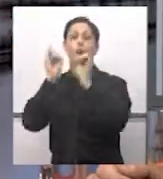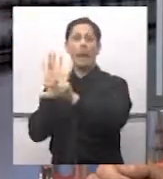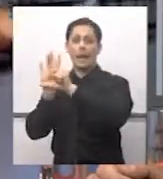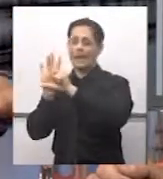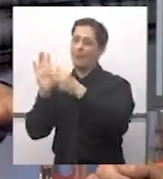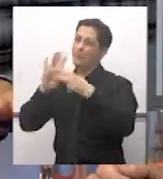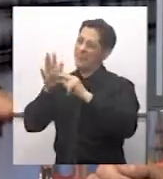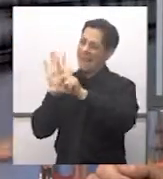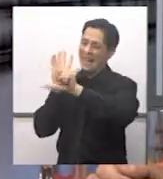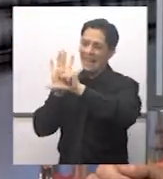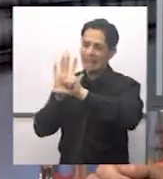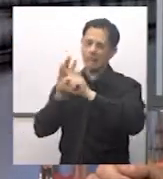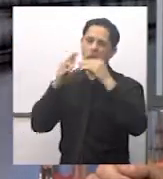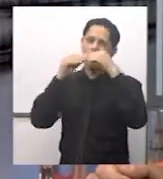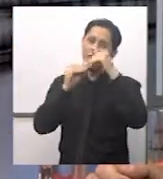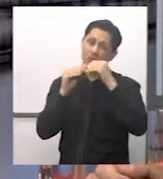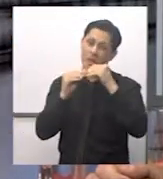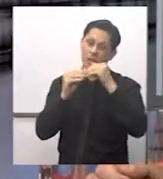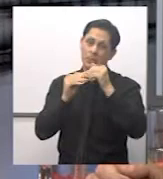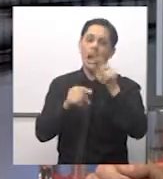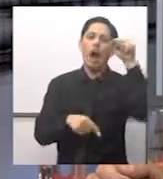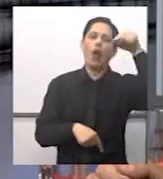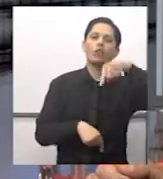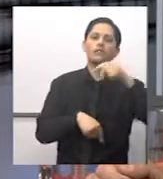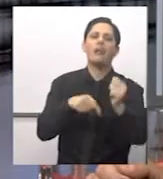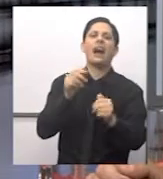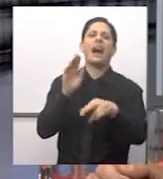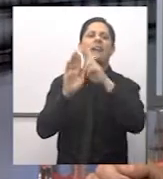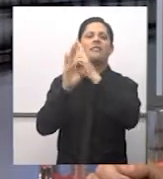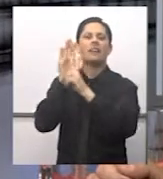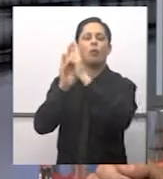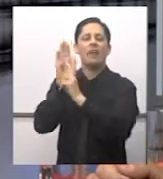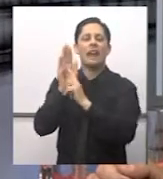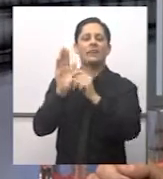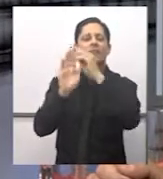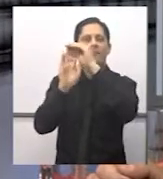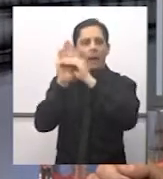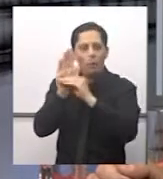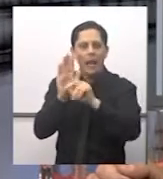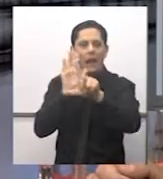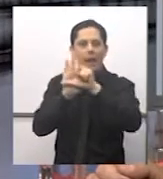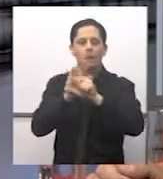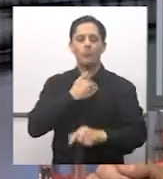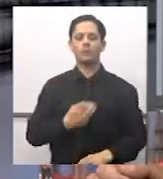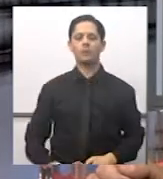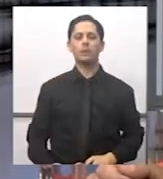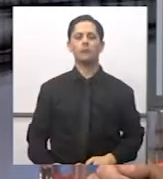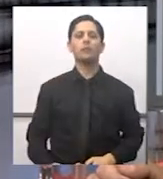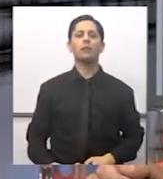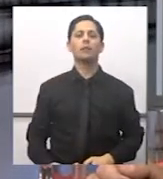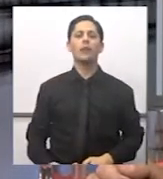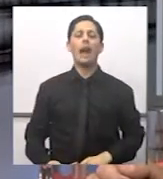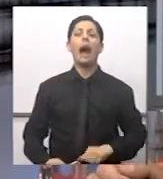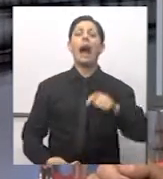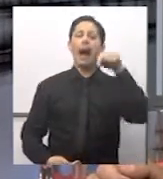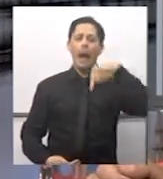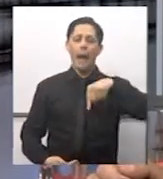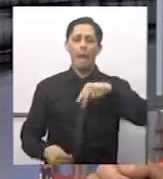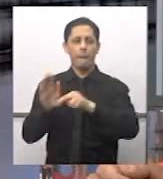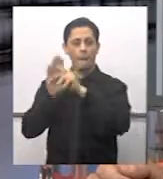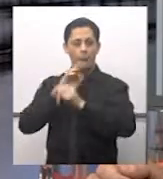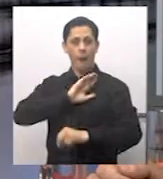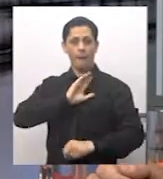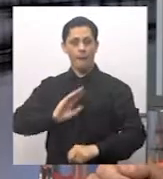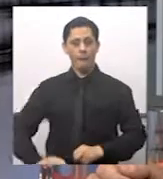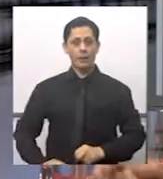así que se va a regular ahora mediante un plan de descontaminación que el presidente se comprometió a fines de diciembre a entregar a la Contraloría para